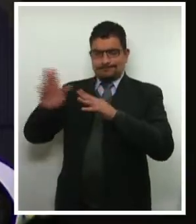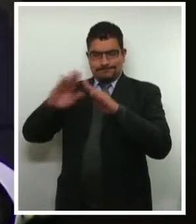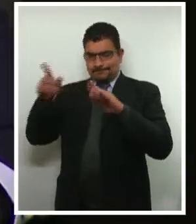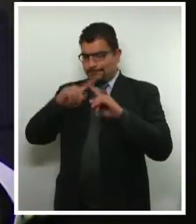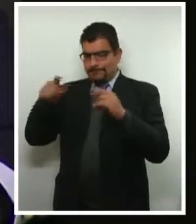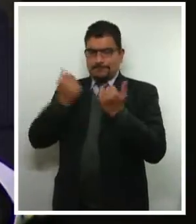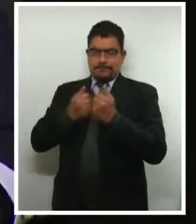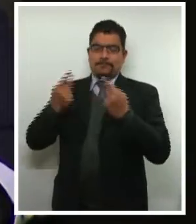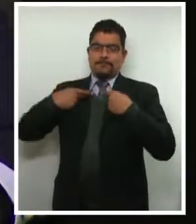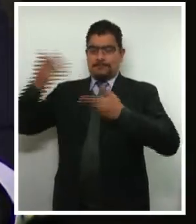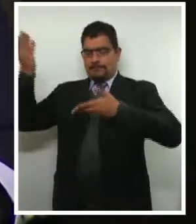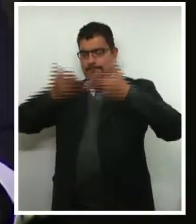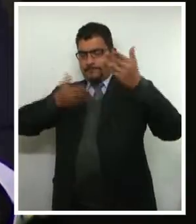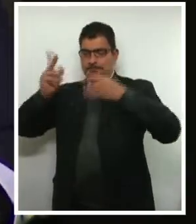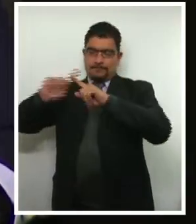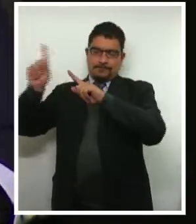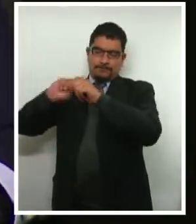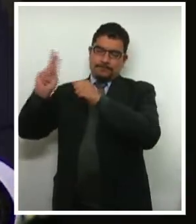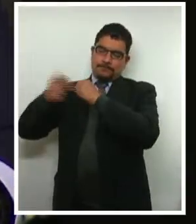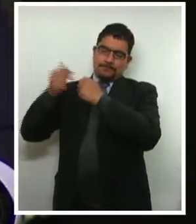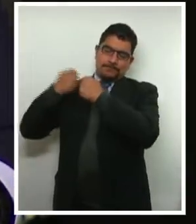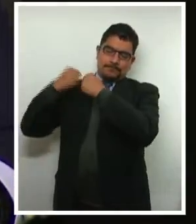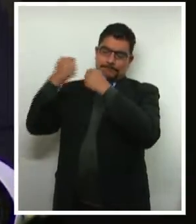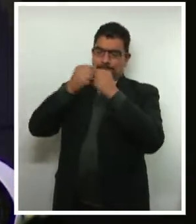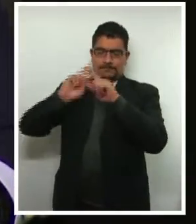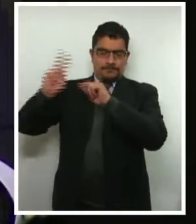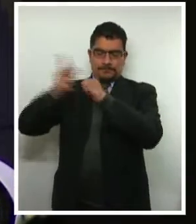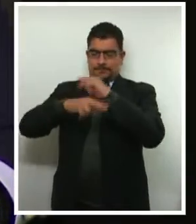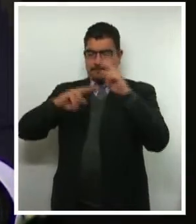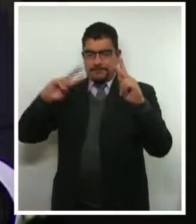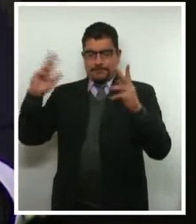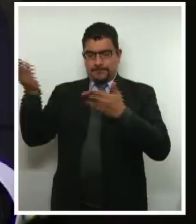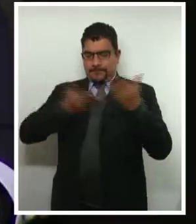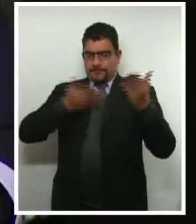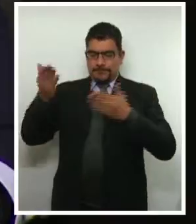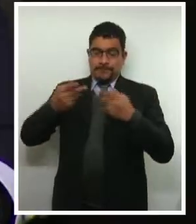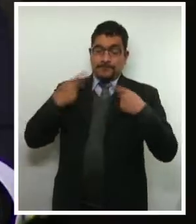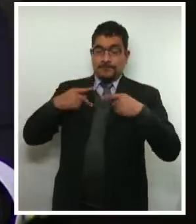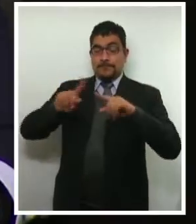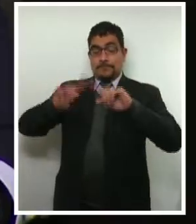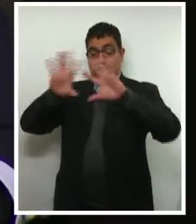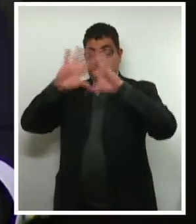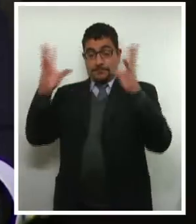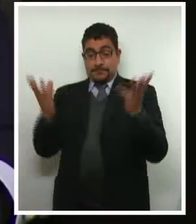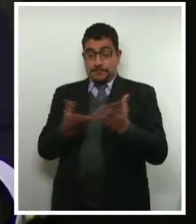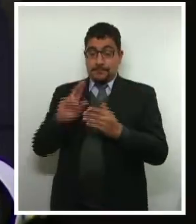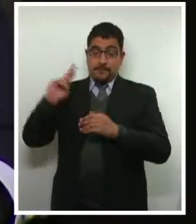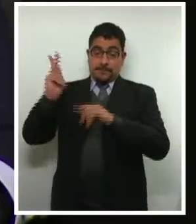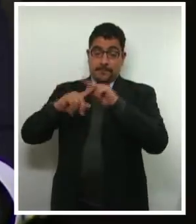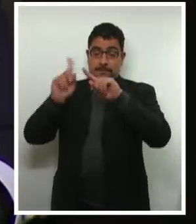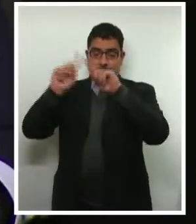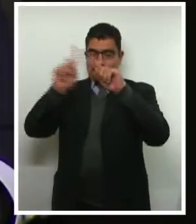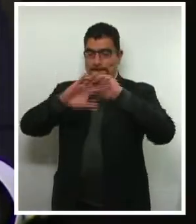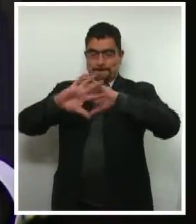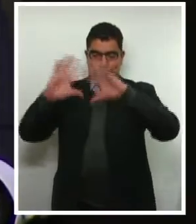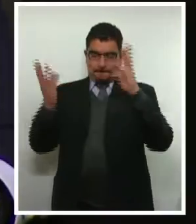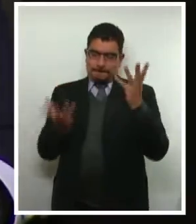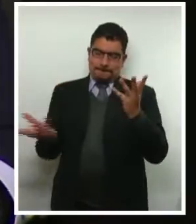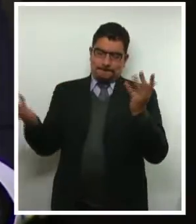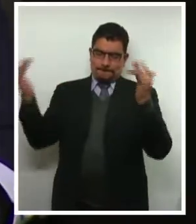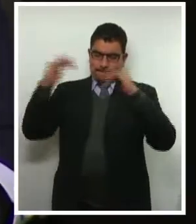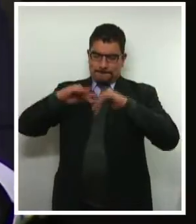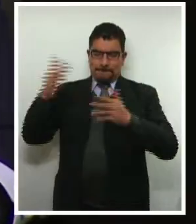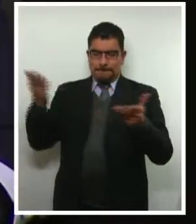cotidiano de las poblaciones vecinas y la llegada permanente de personas de la nación entera y de todos los